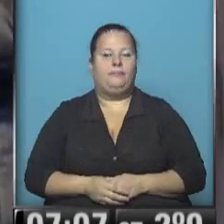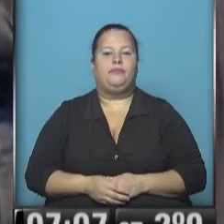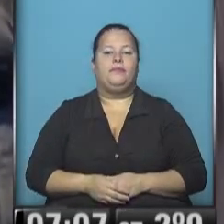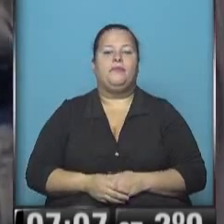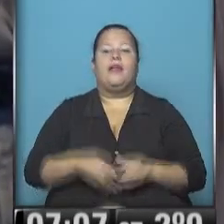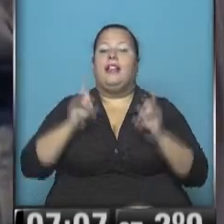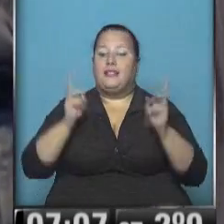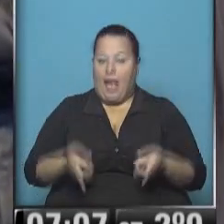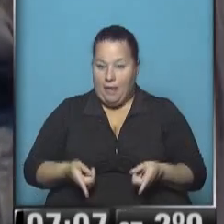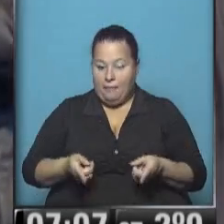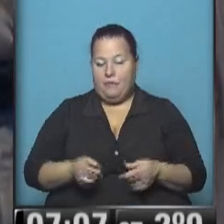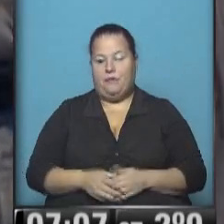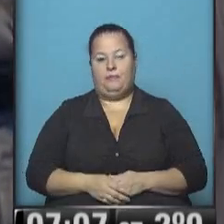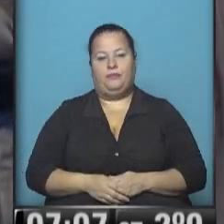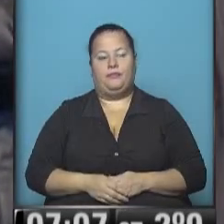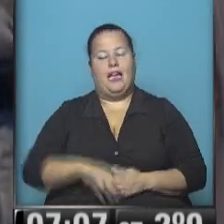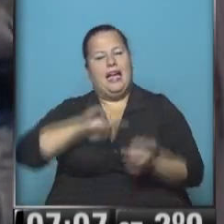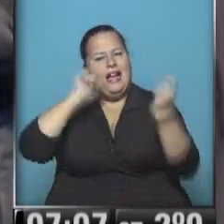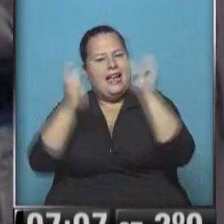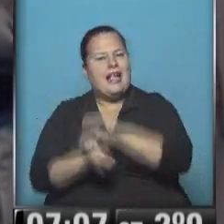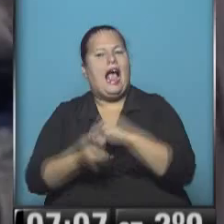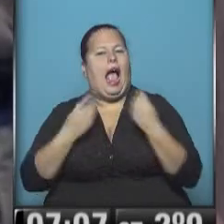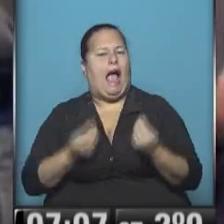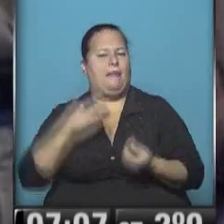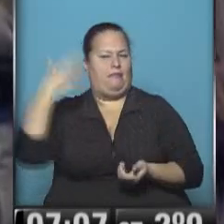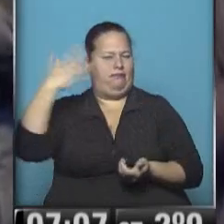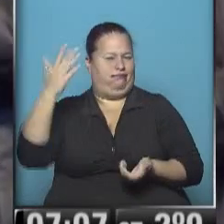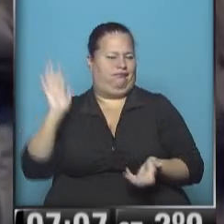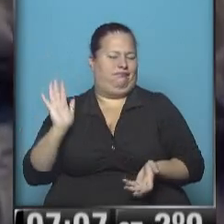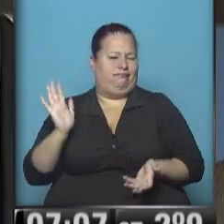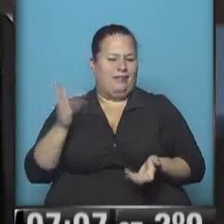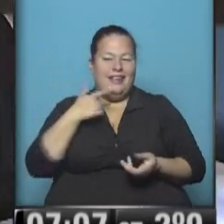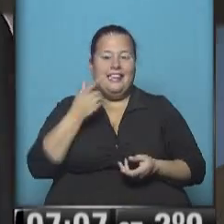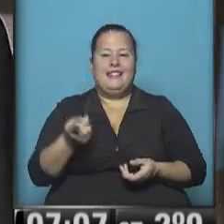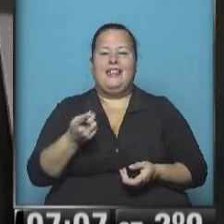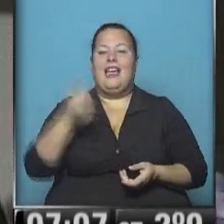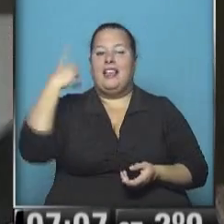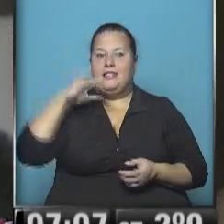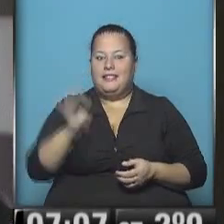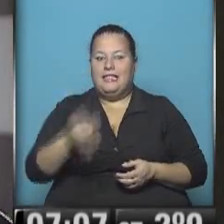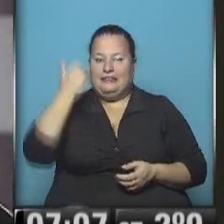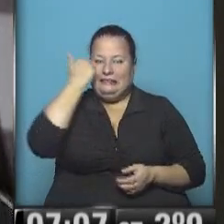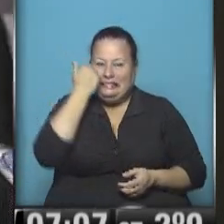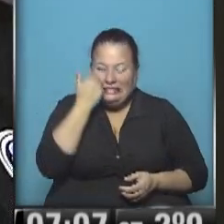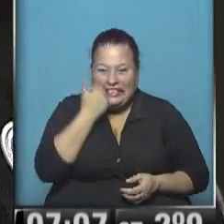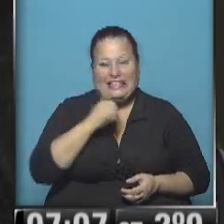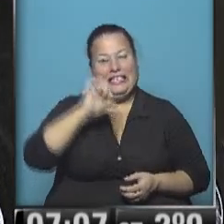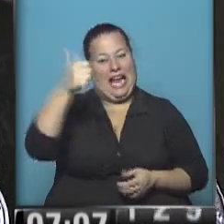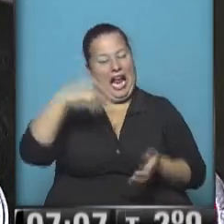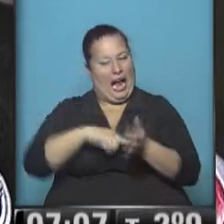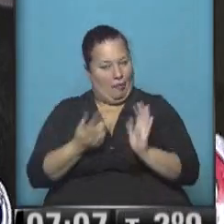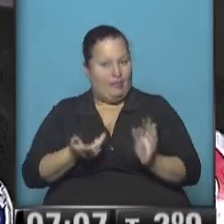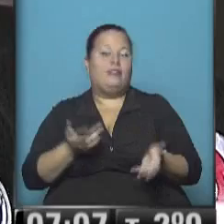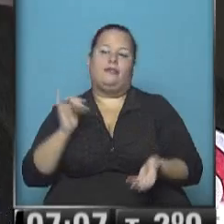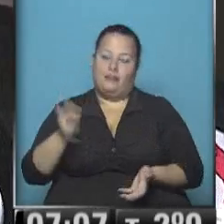Aires. Además, un cambio de discurso que se dio cuando se conoció que era muy apretado el triunfo en la ciudad de Buenos